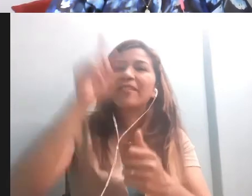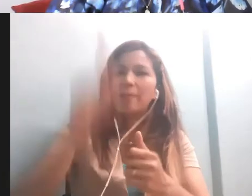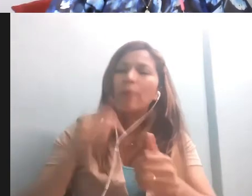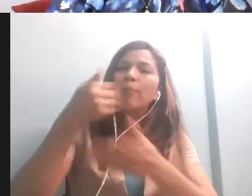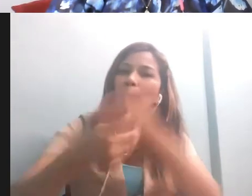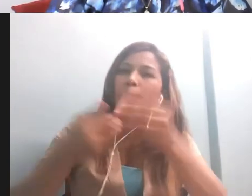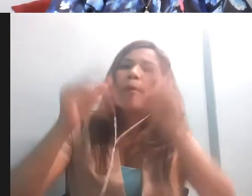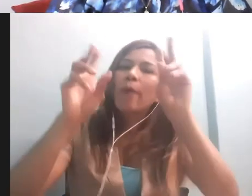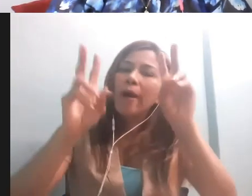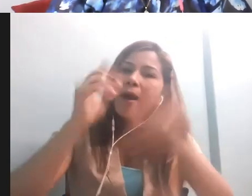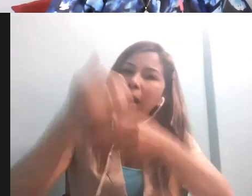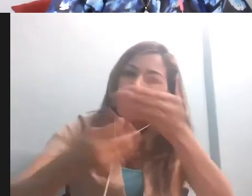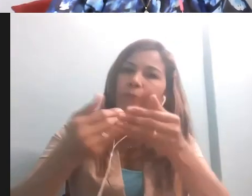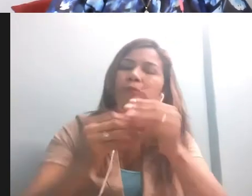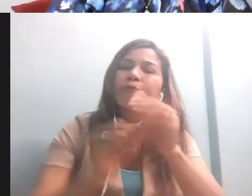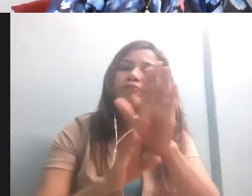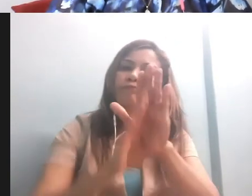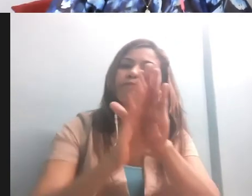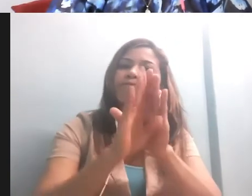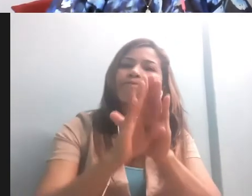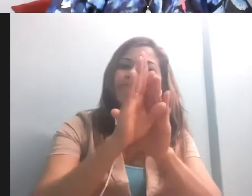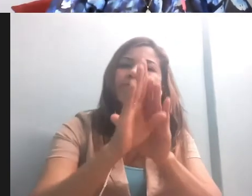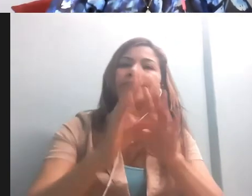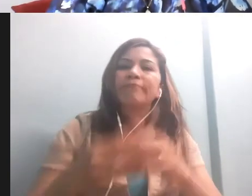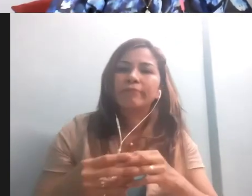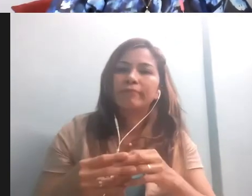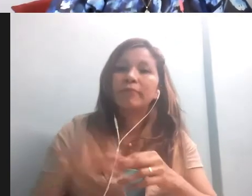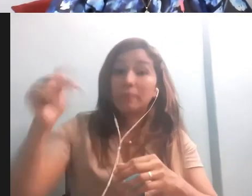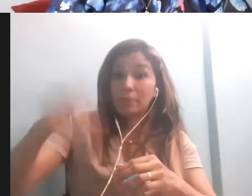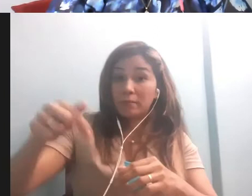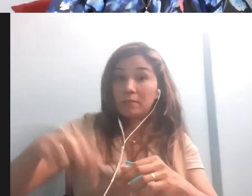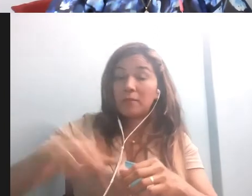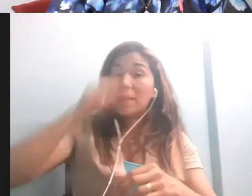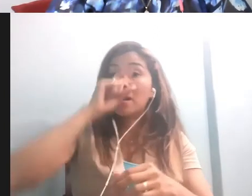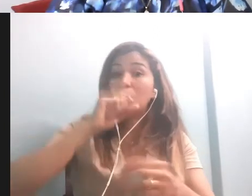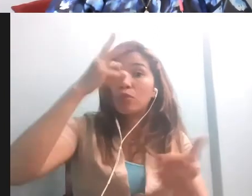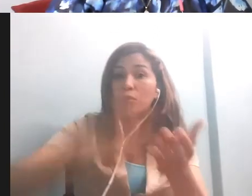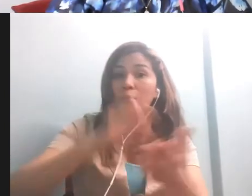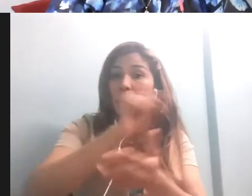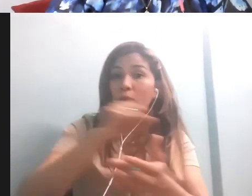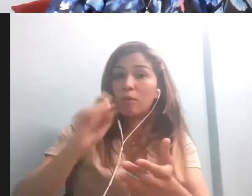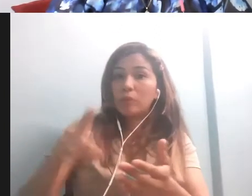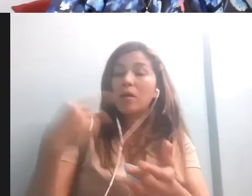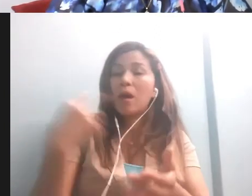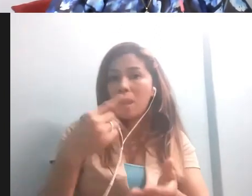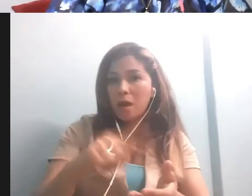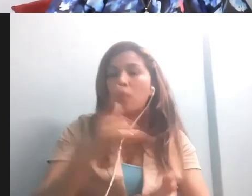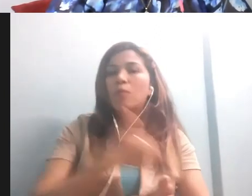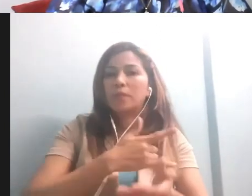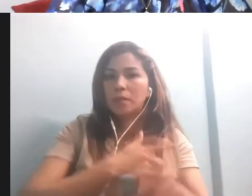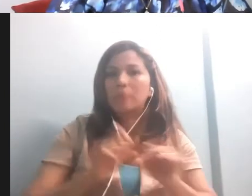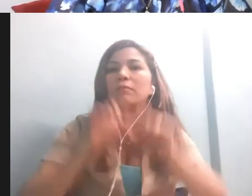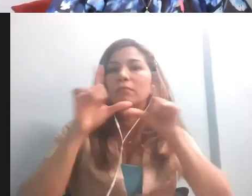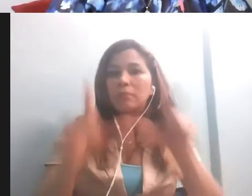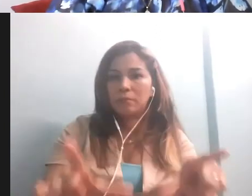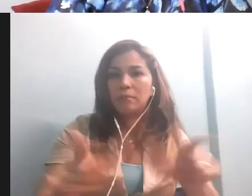parte universitaria. Acá existe la carrera desde el año 2011 y como esta carrera existe, nosotros